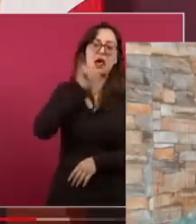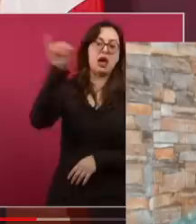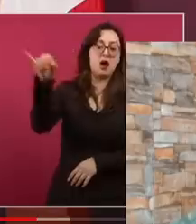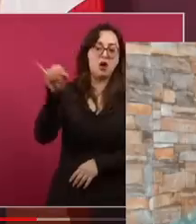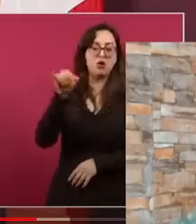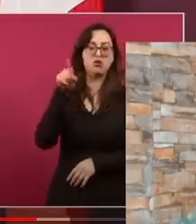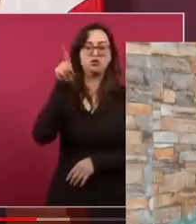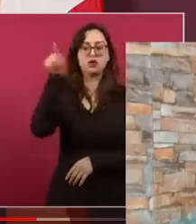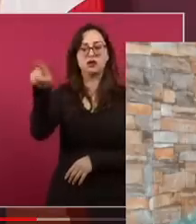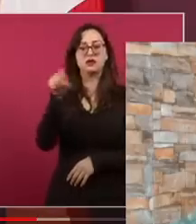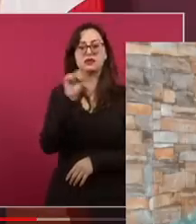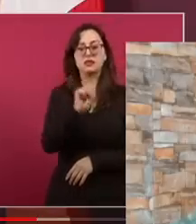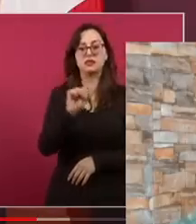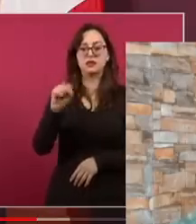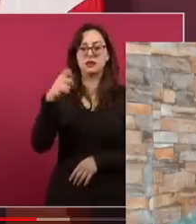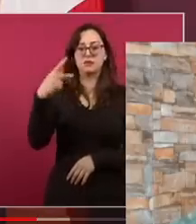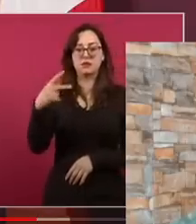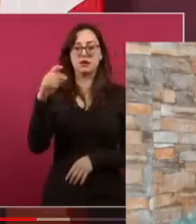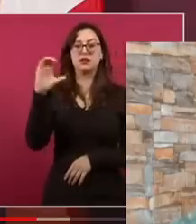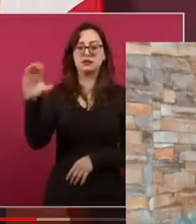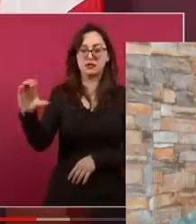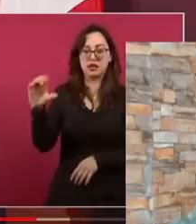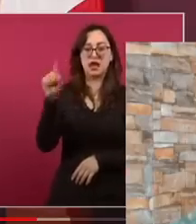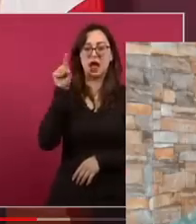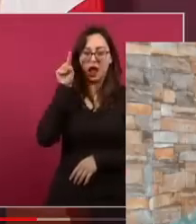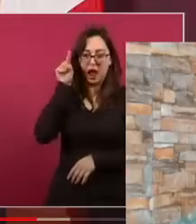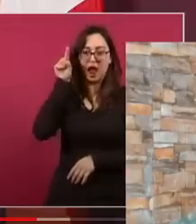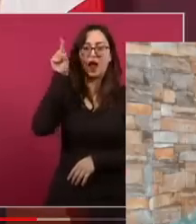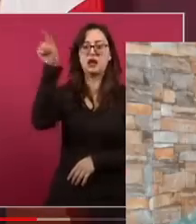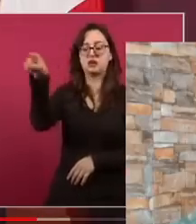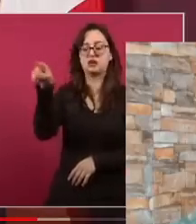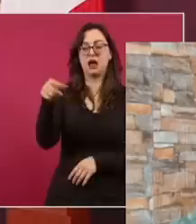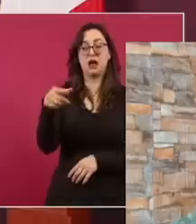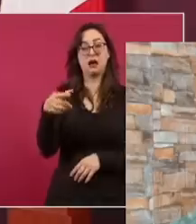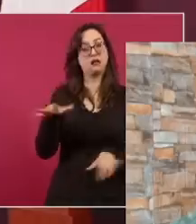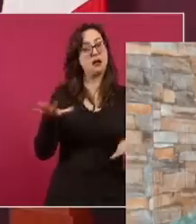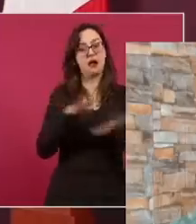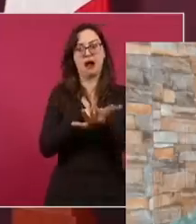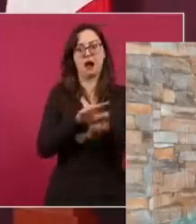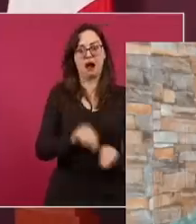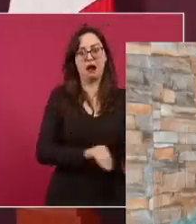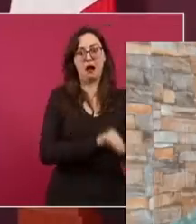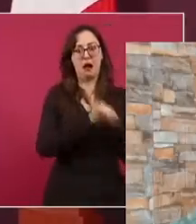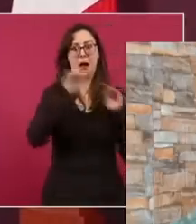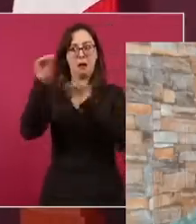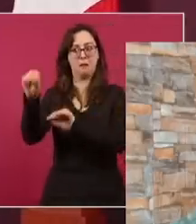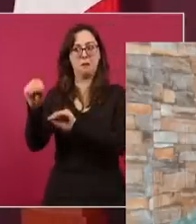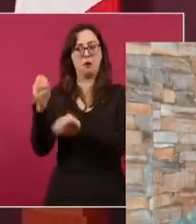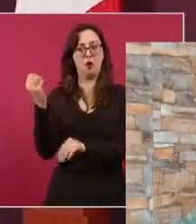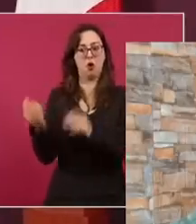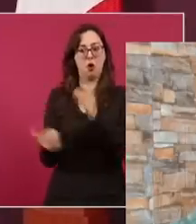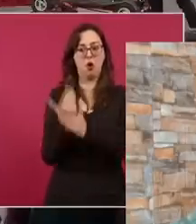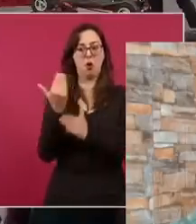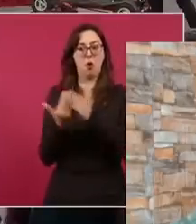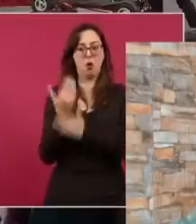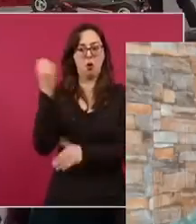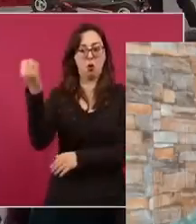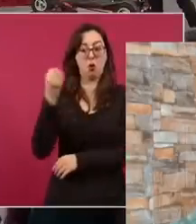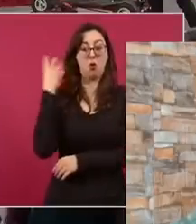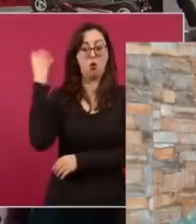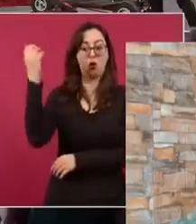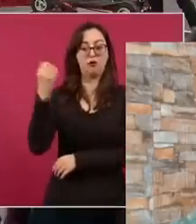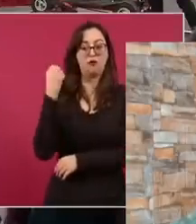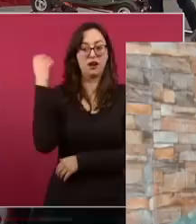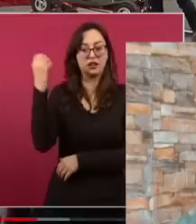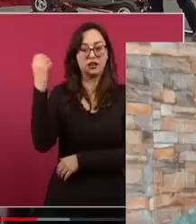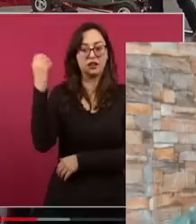Seguridad, que sigue funcionando, ¿sí? Ahí en Constituyentes. Sí. Y entonces, ahí van, entonces ya solo se habló del